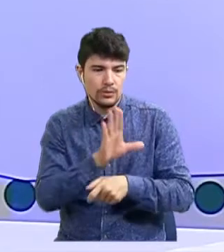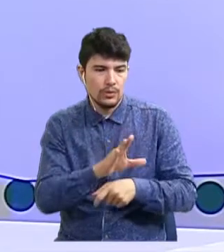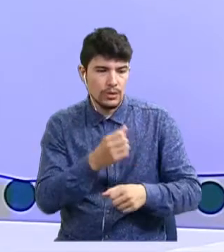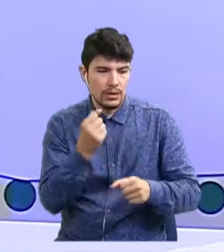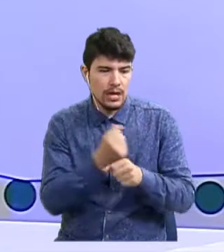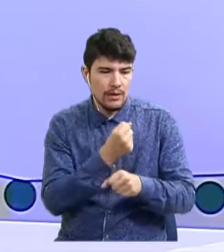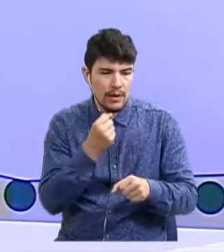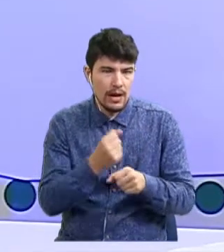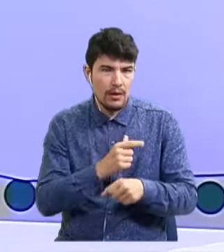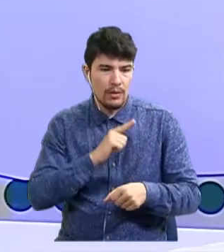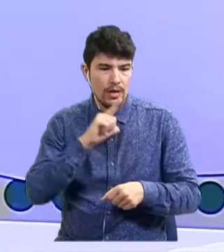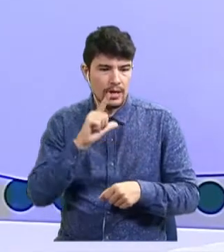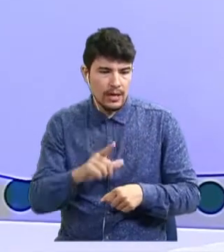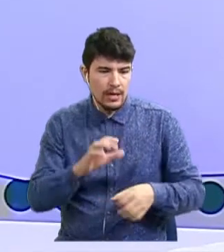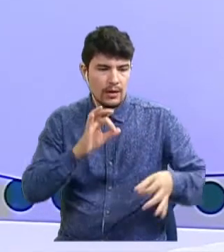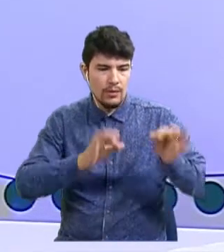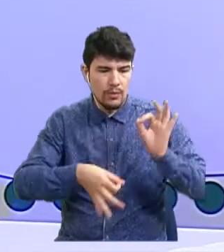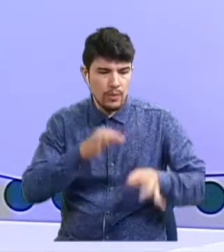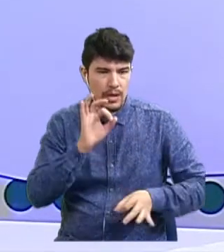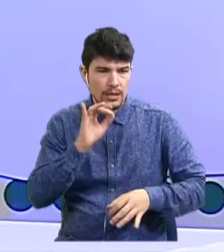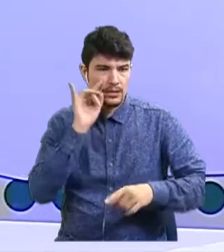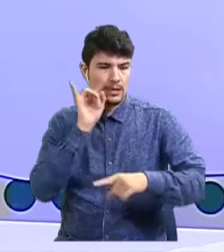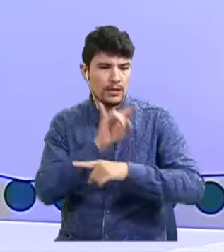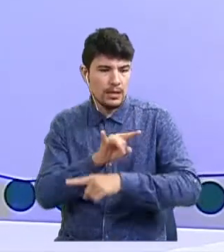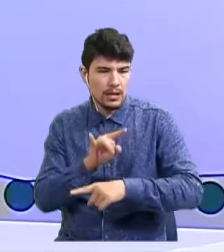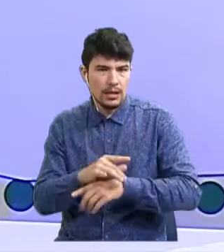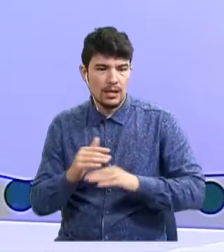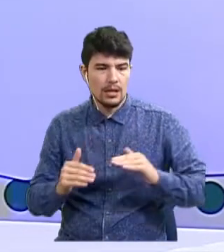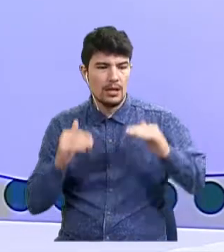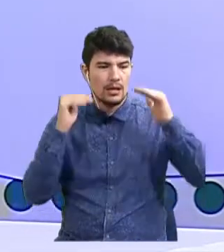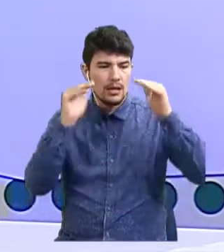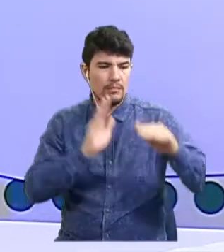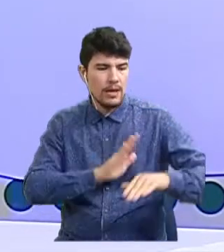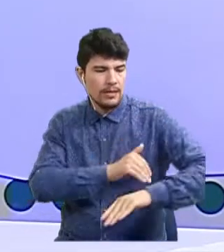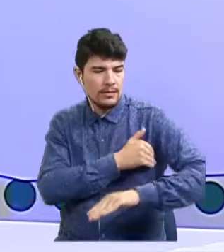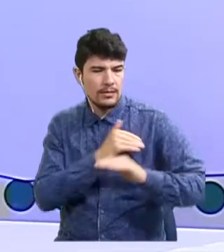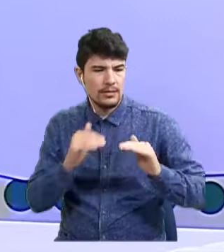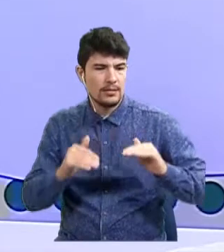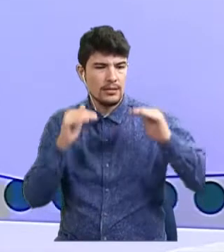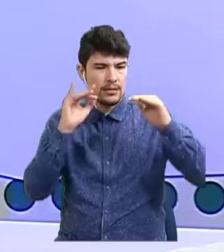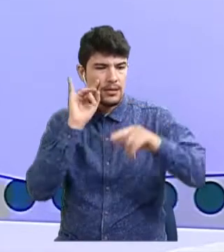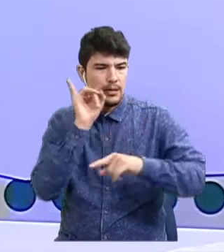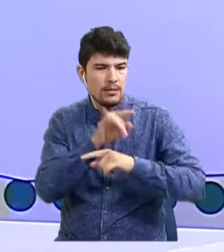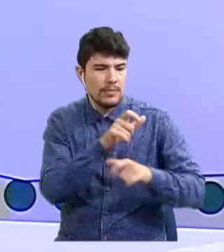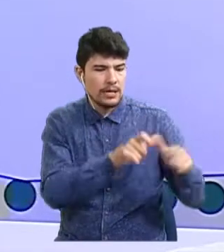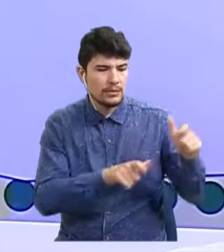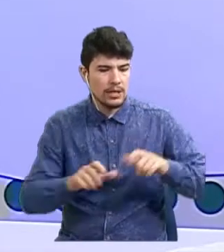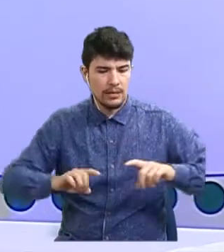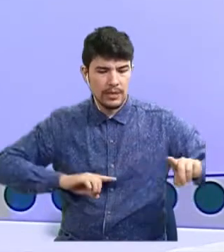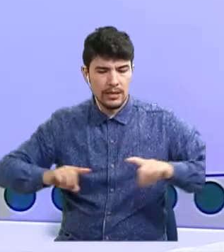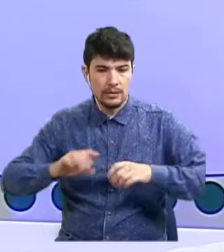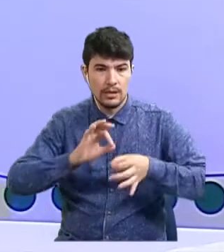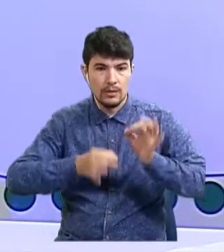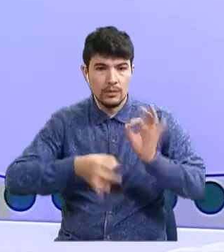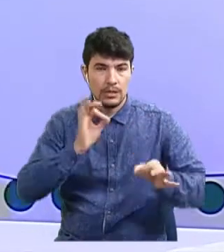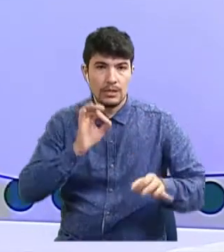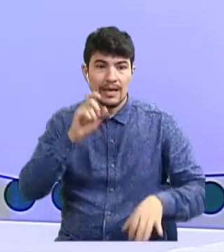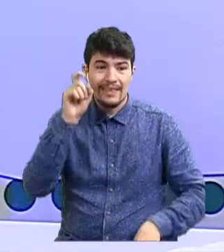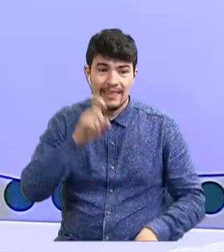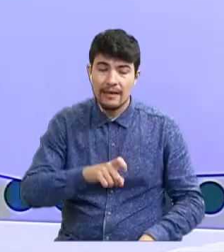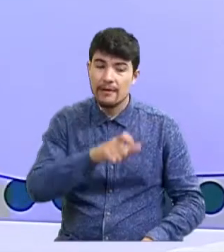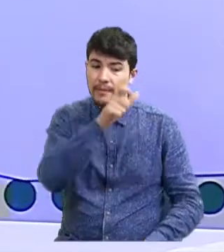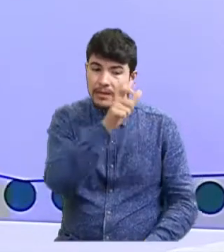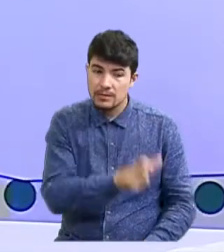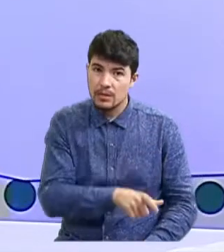a ocupar esos cargos de jueces, de magistrados de altas cortes, de personas que administren la justicia, tengan que ser